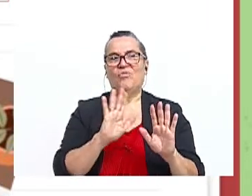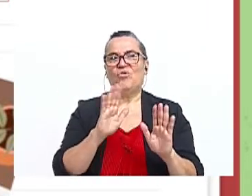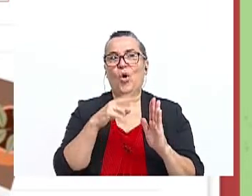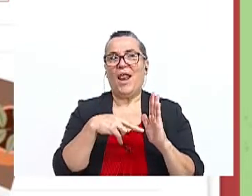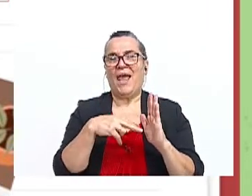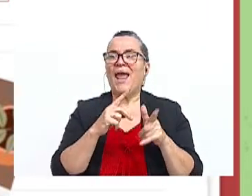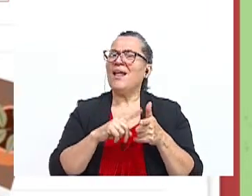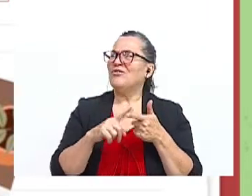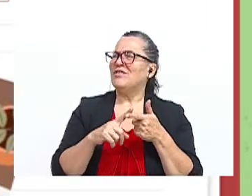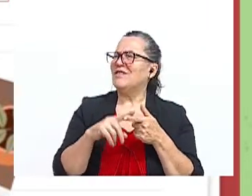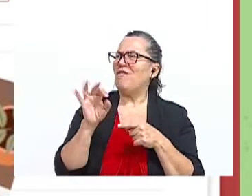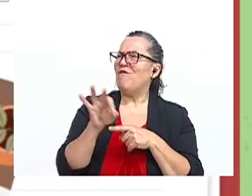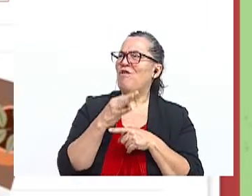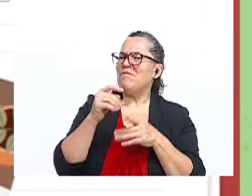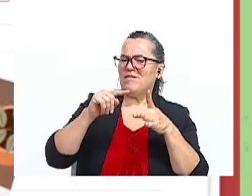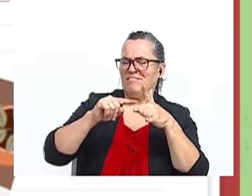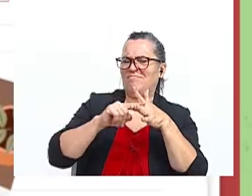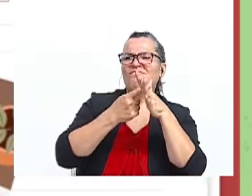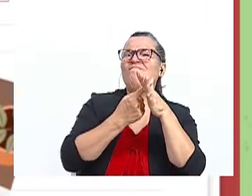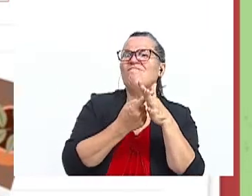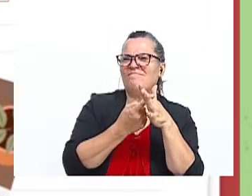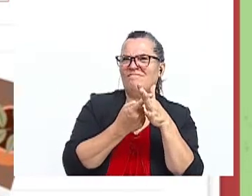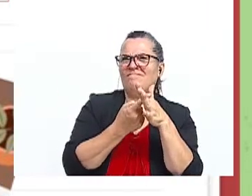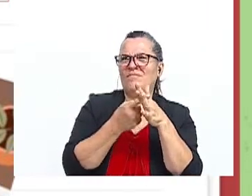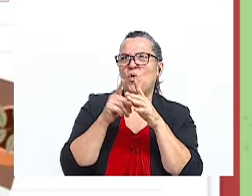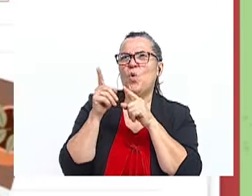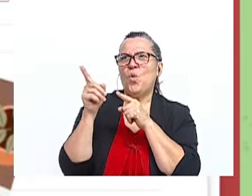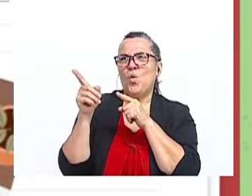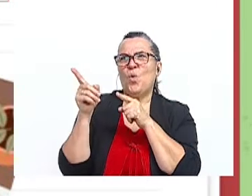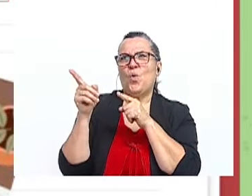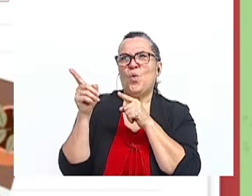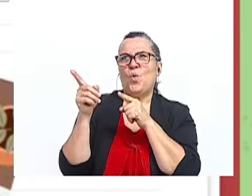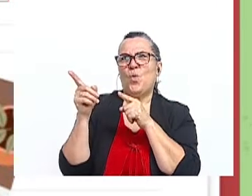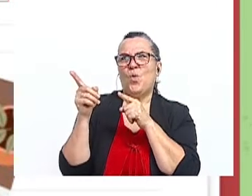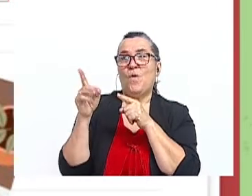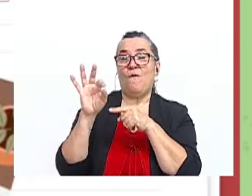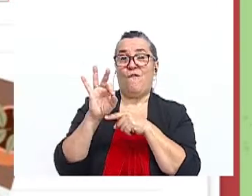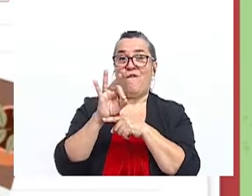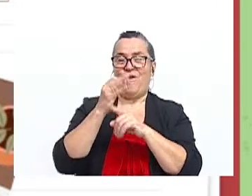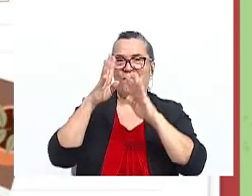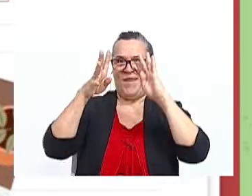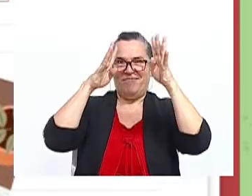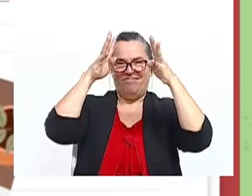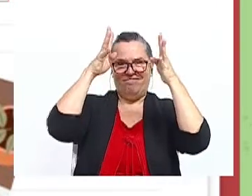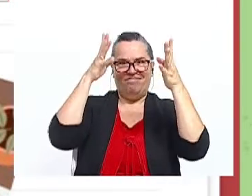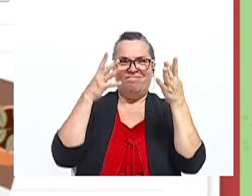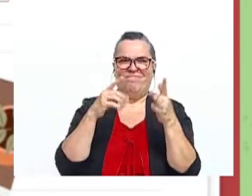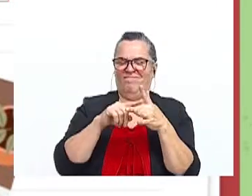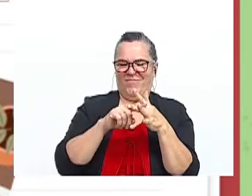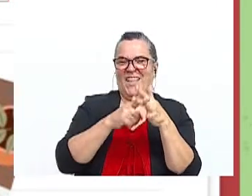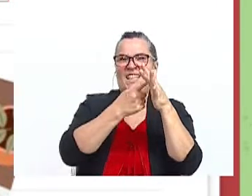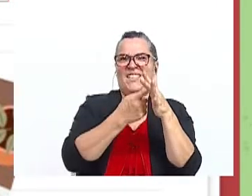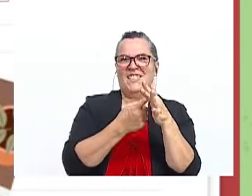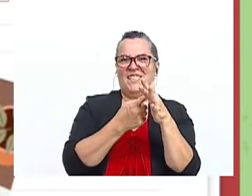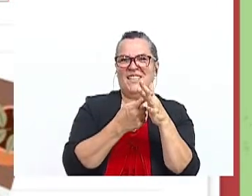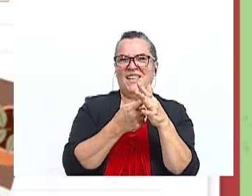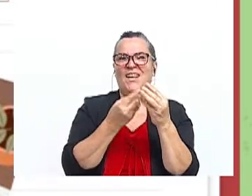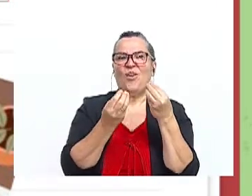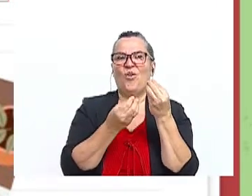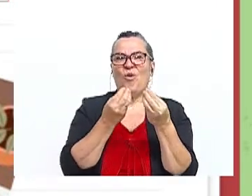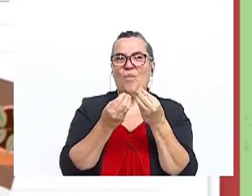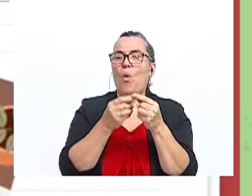maneras tenemos para iniciar? Bueno, de forma creativa se puede iniciar por medio de